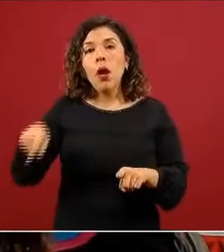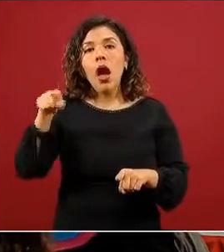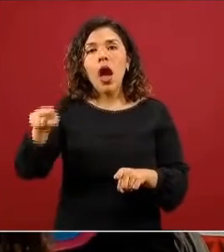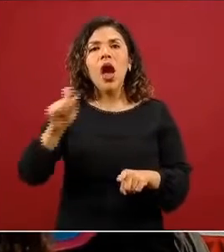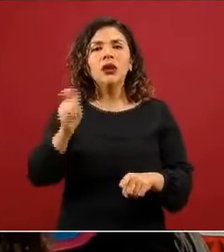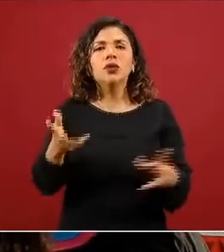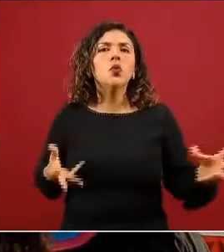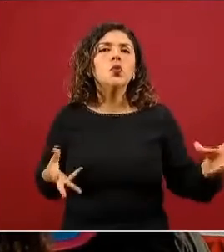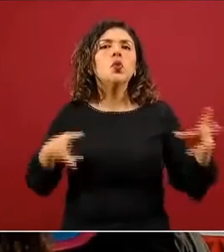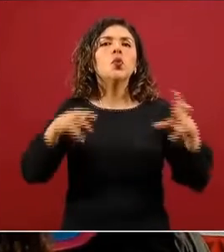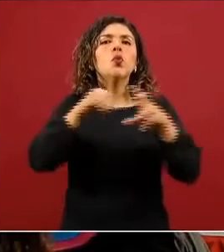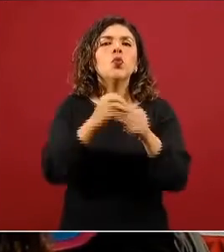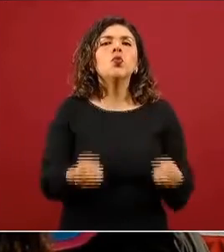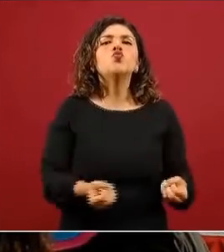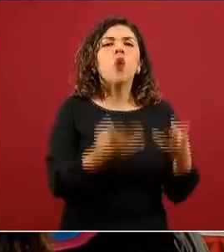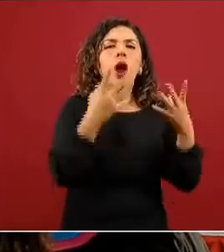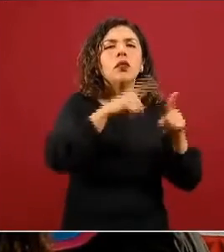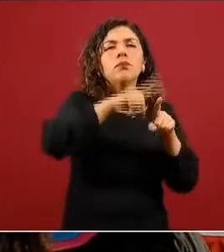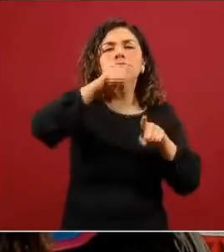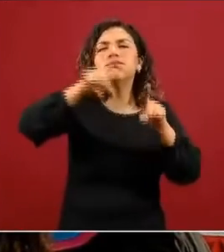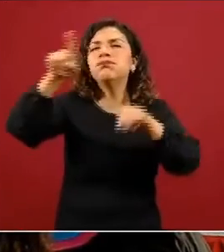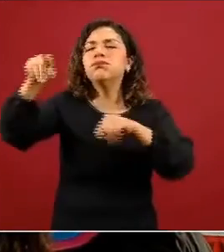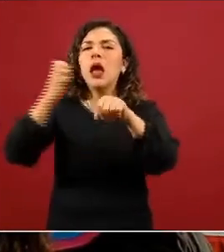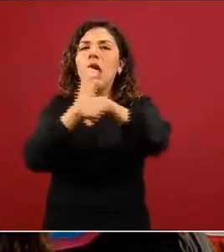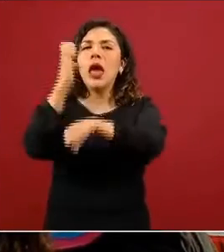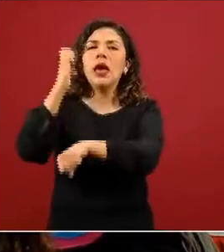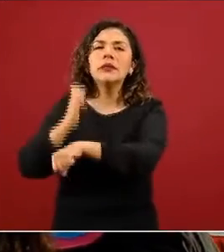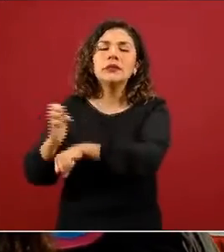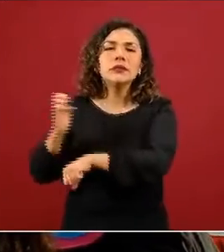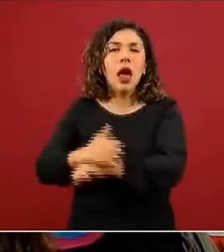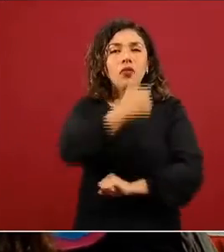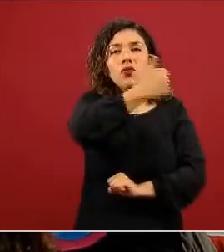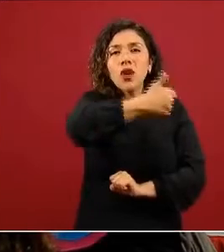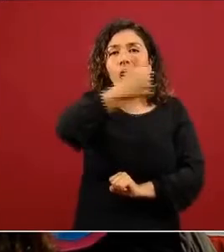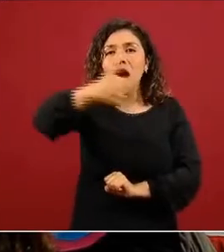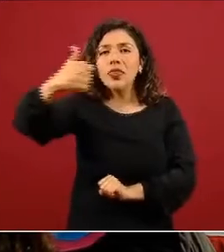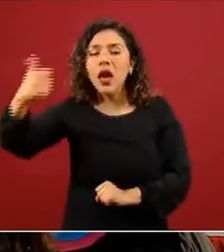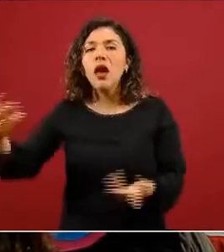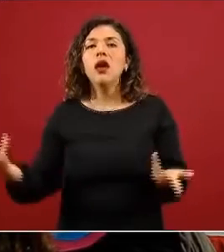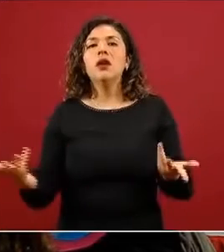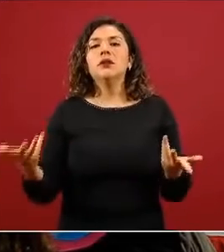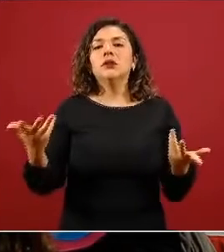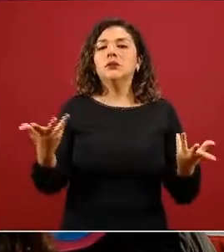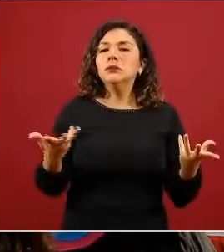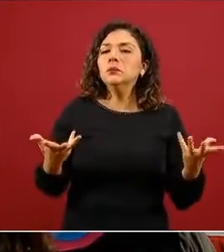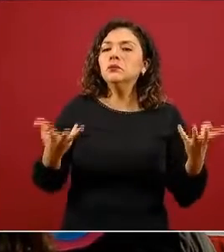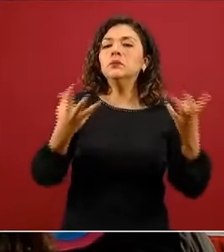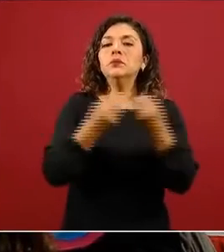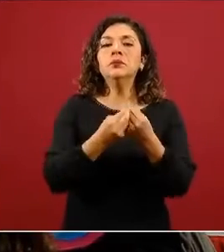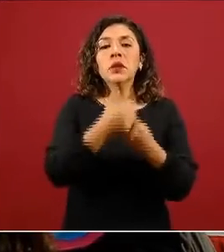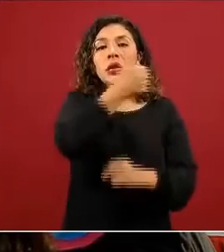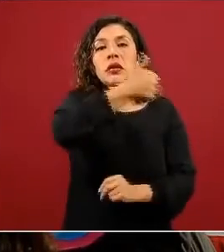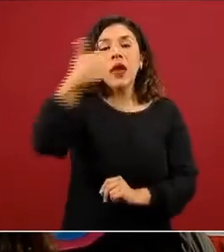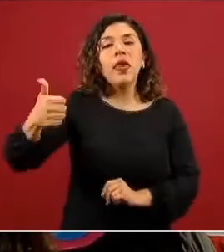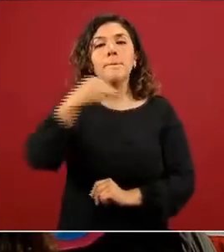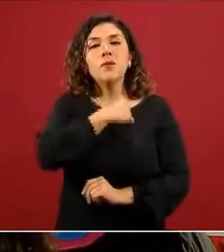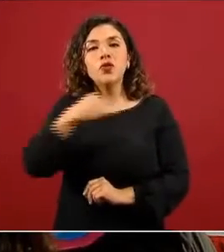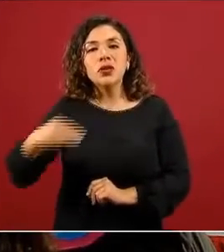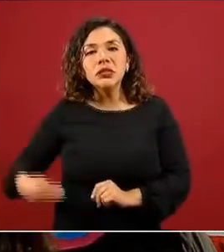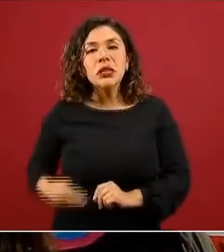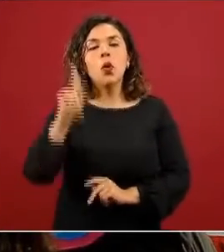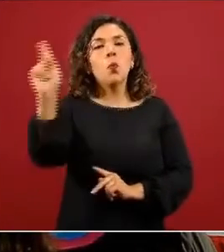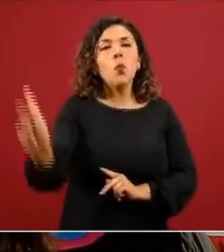representa la suma de curvas epidémicas y de que en cada entidad federativa, cada municipio,